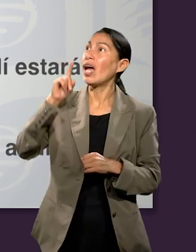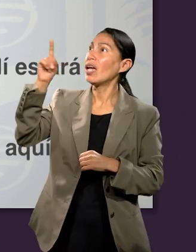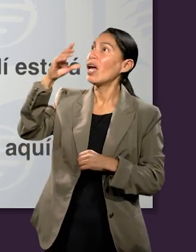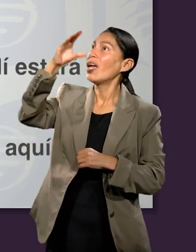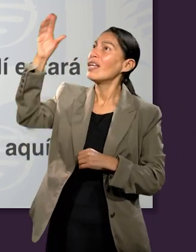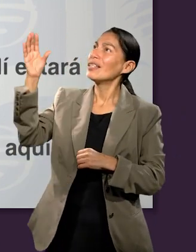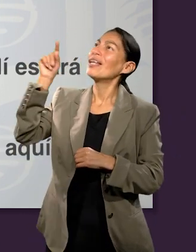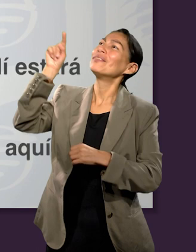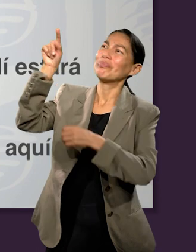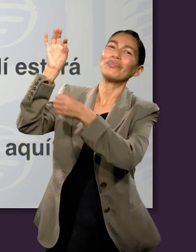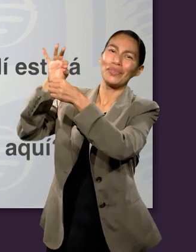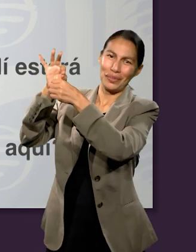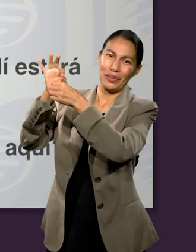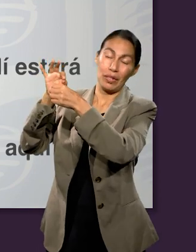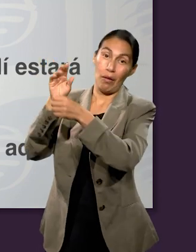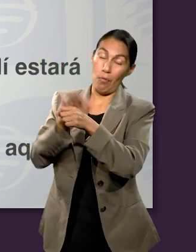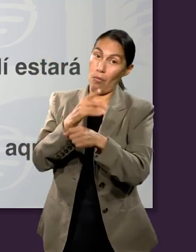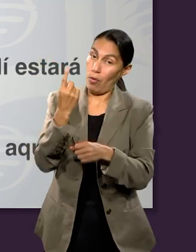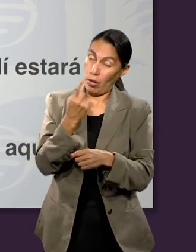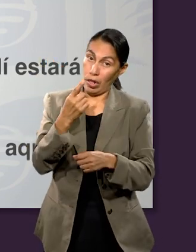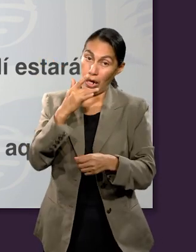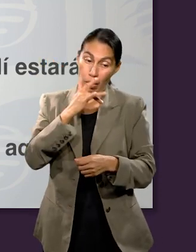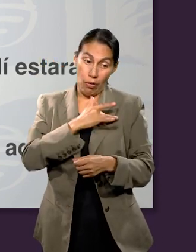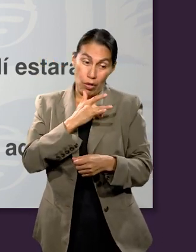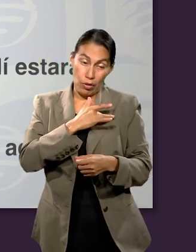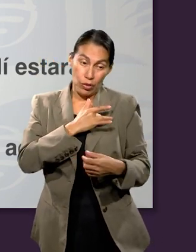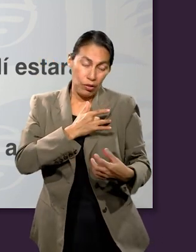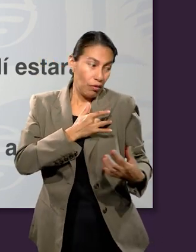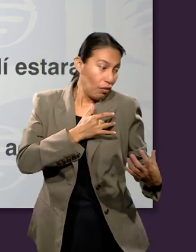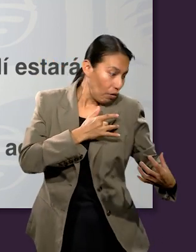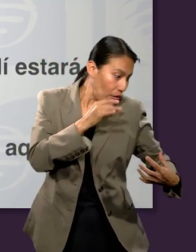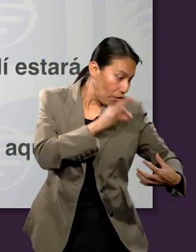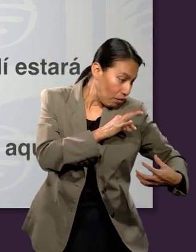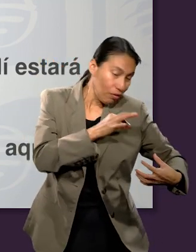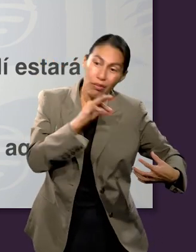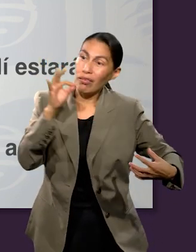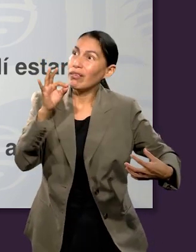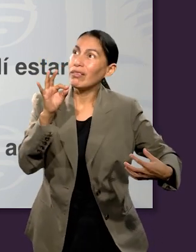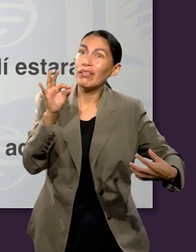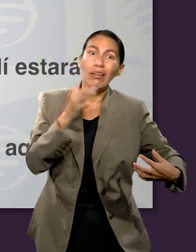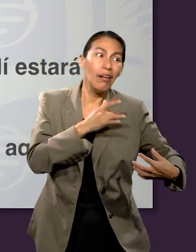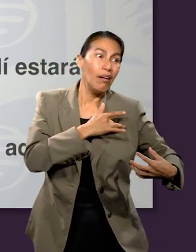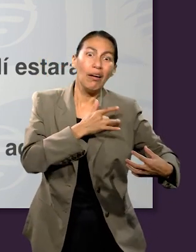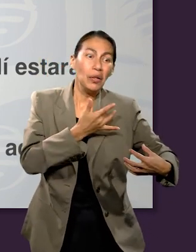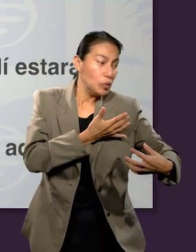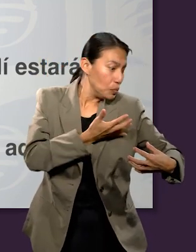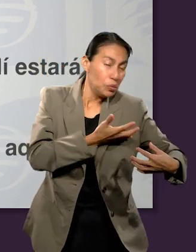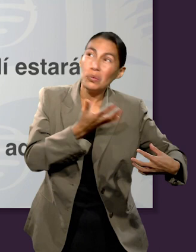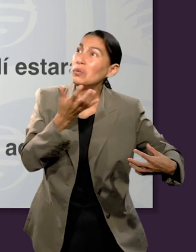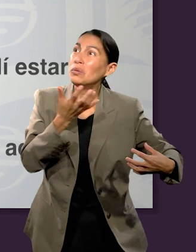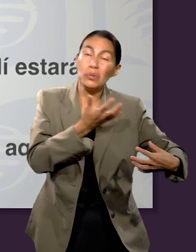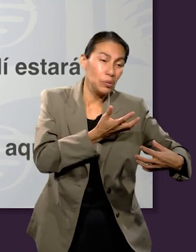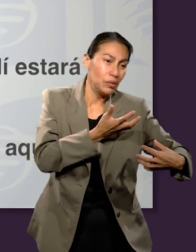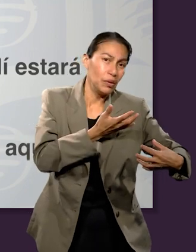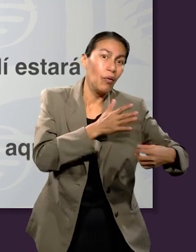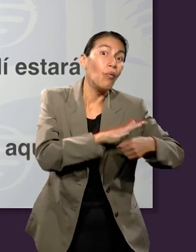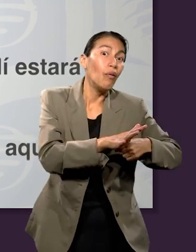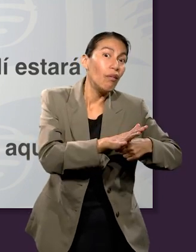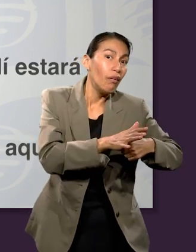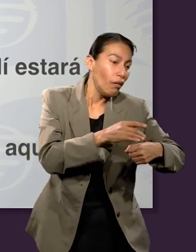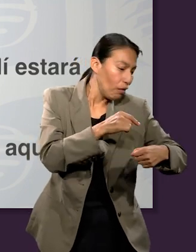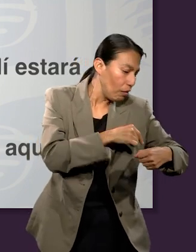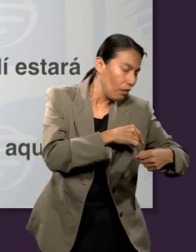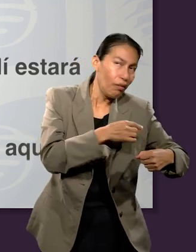ni ladrones destruyen y roban porque donde está el tesoro de ustedes allí estará también